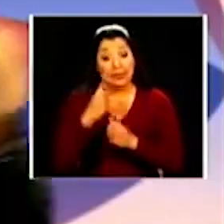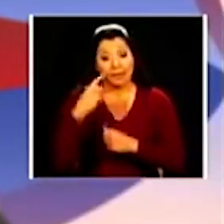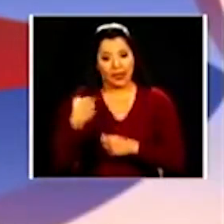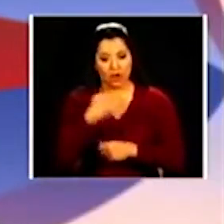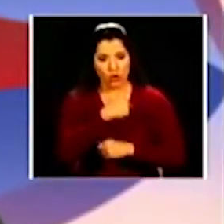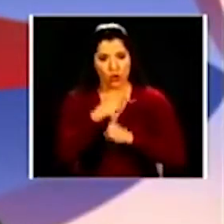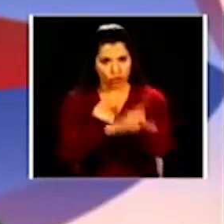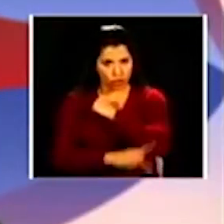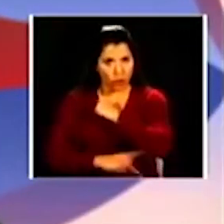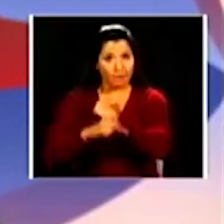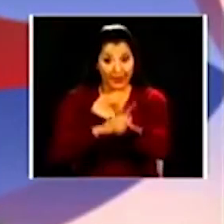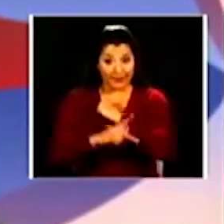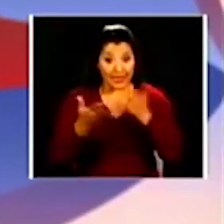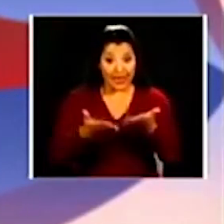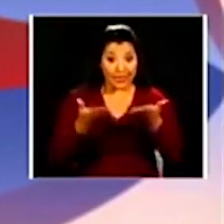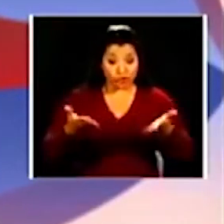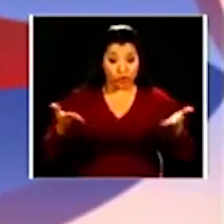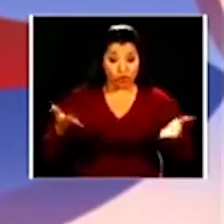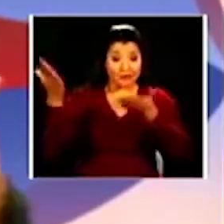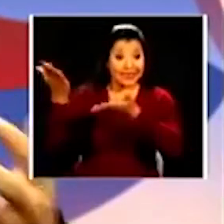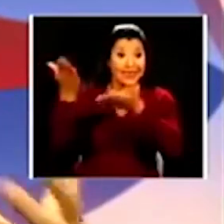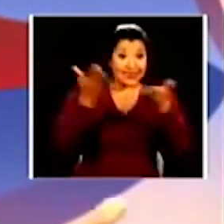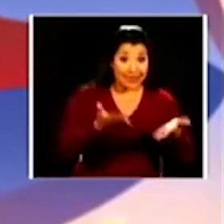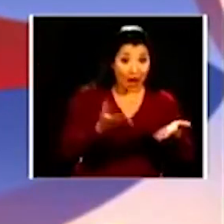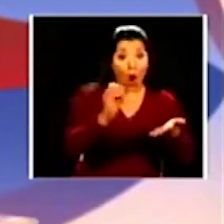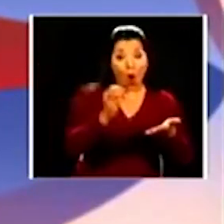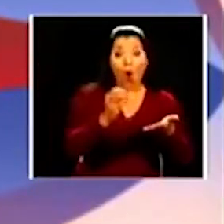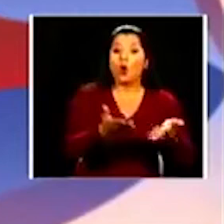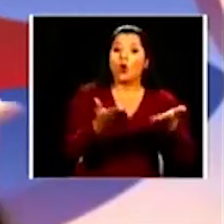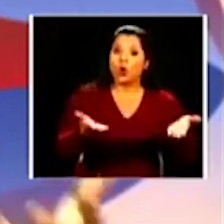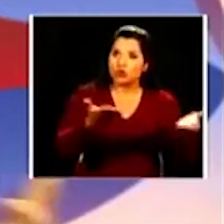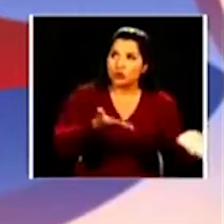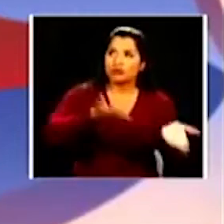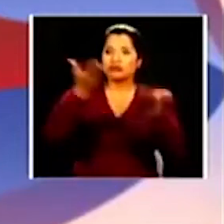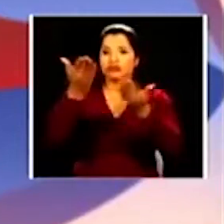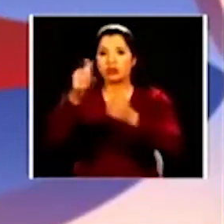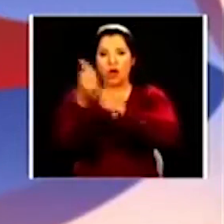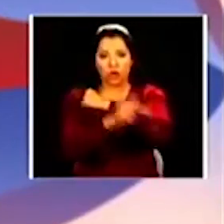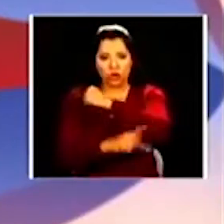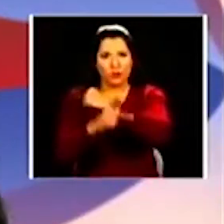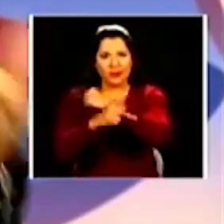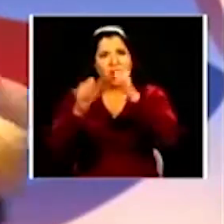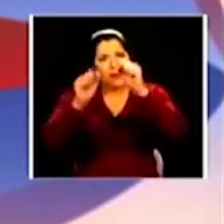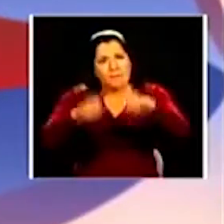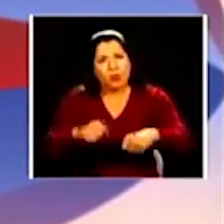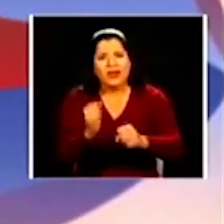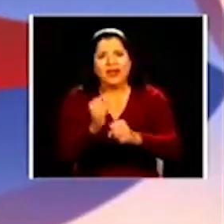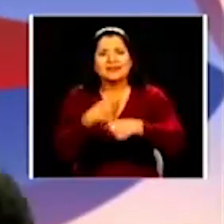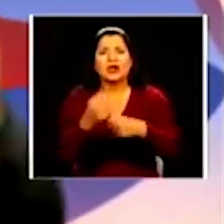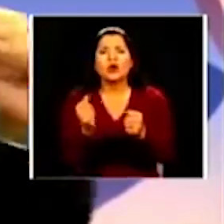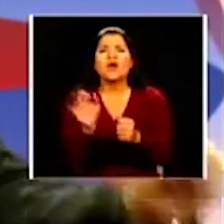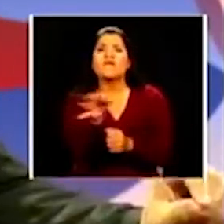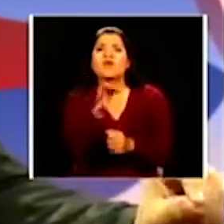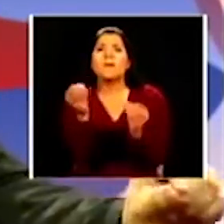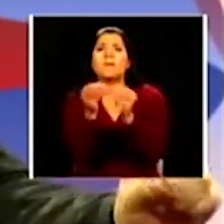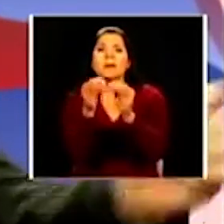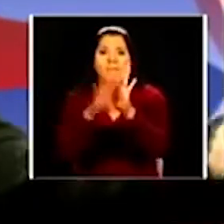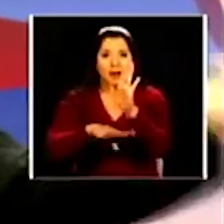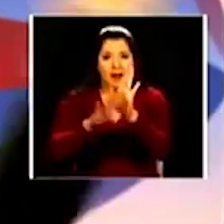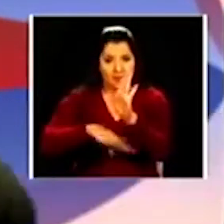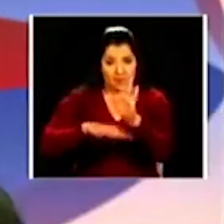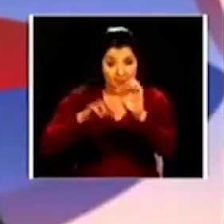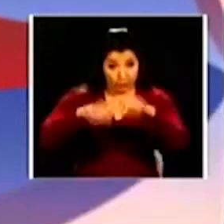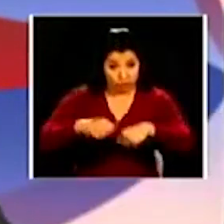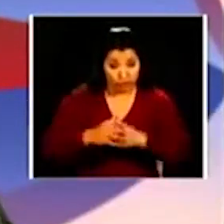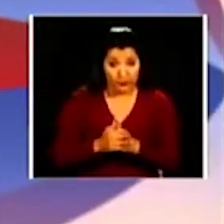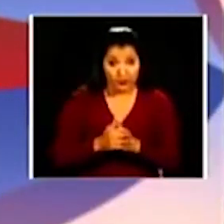lo que importe, sino lo que se produce acá, genere o se dé con menores costos posibles. Y esto pasa también por las mismas condiciones que hablé para la